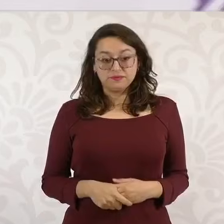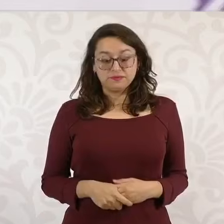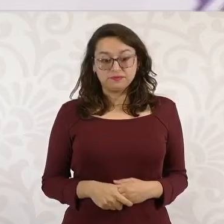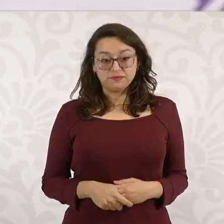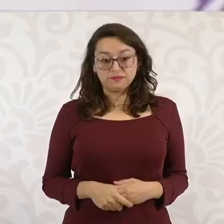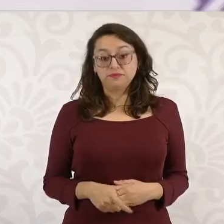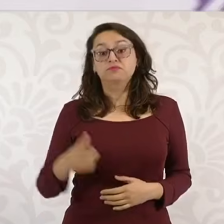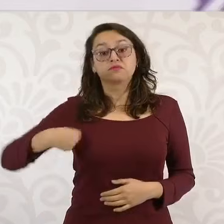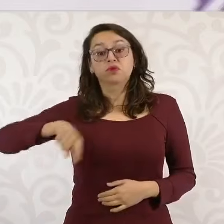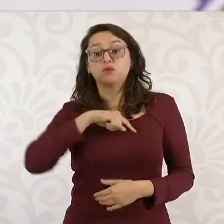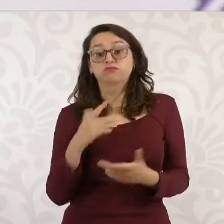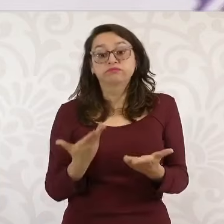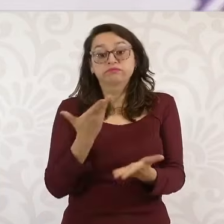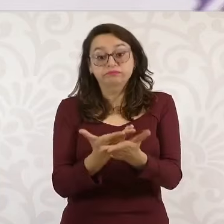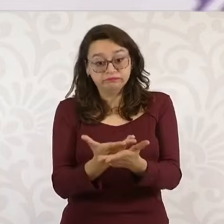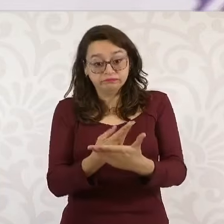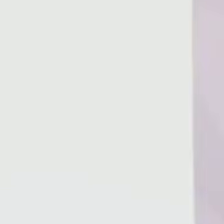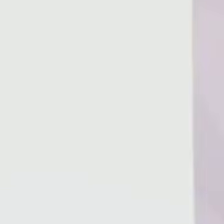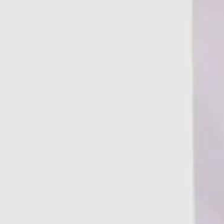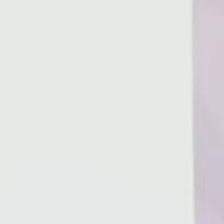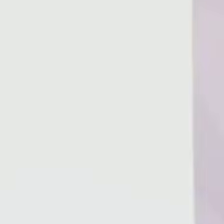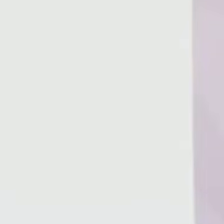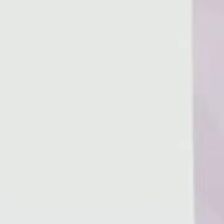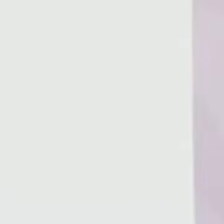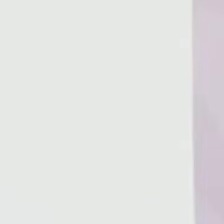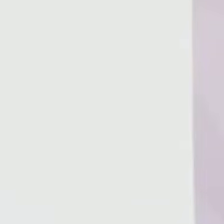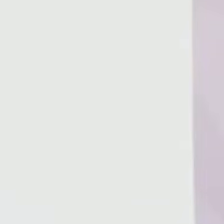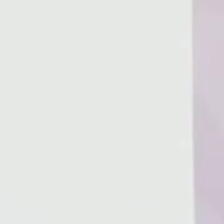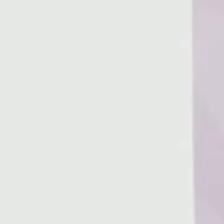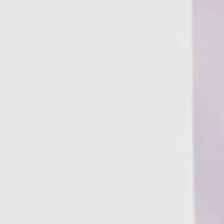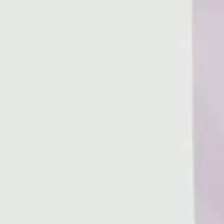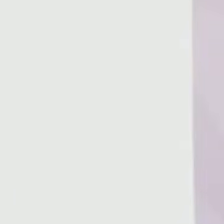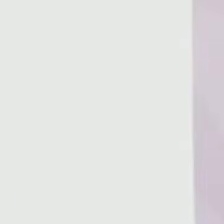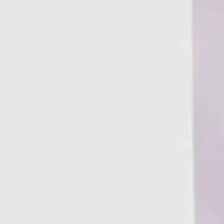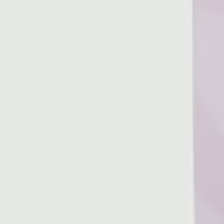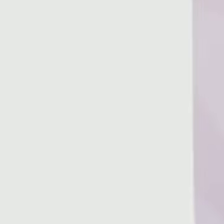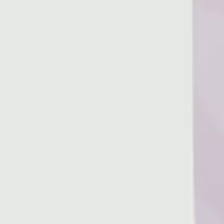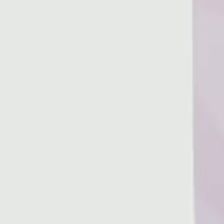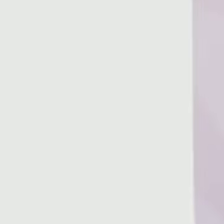nosotros la vamos a enviar. Es un compromiso de la presidenta con el pueblo.